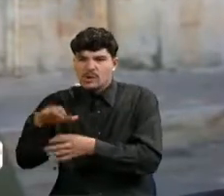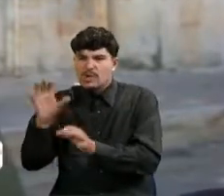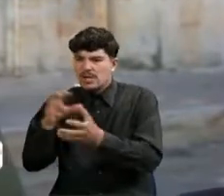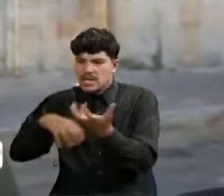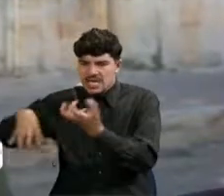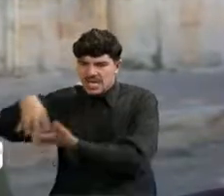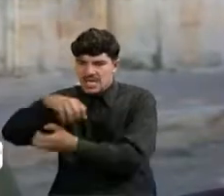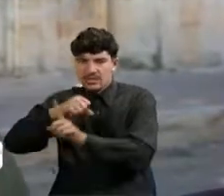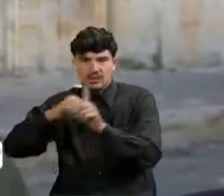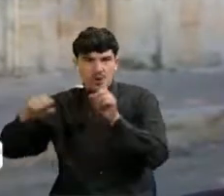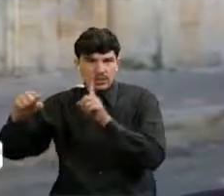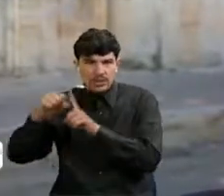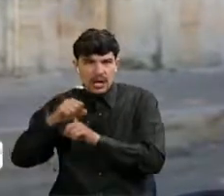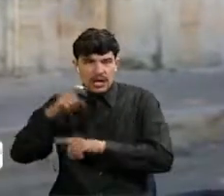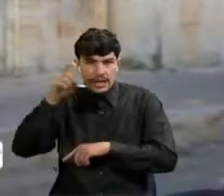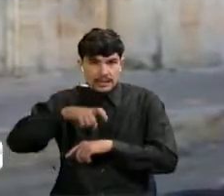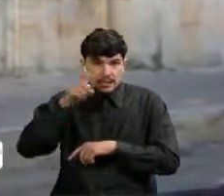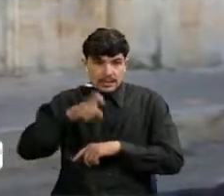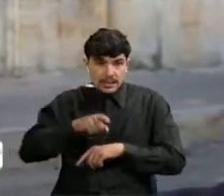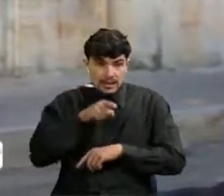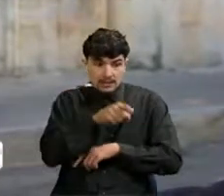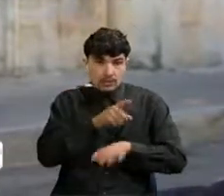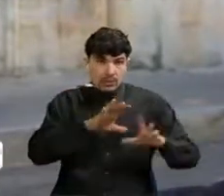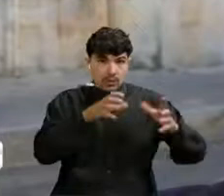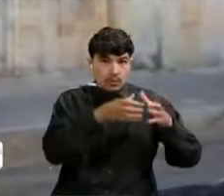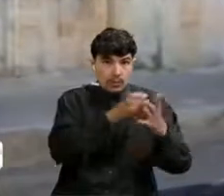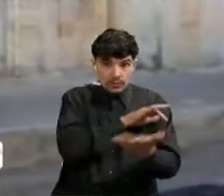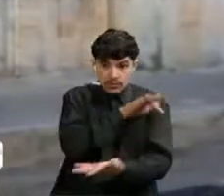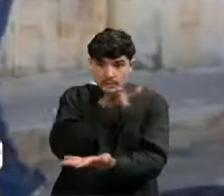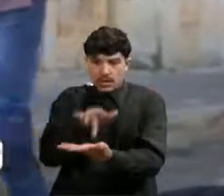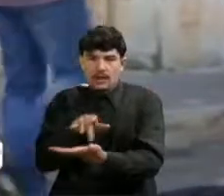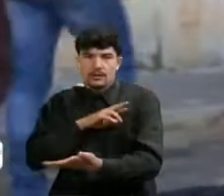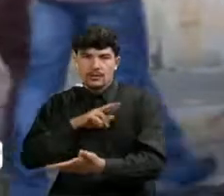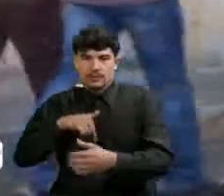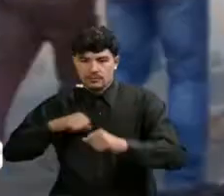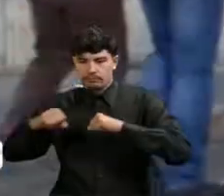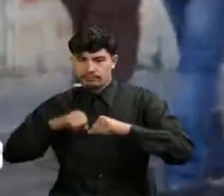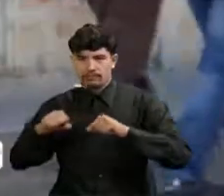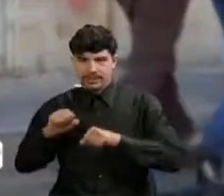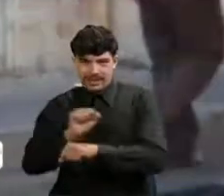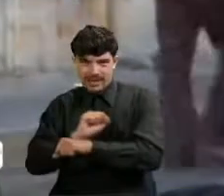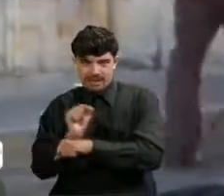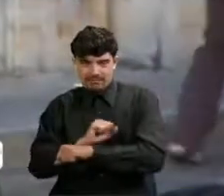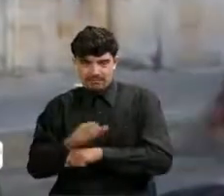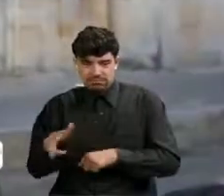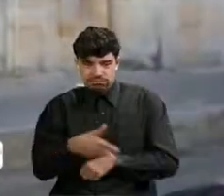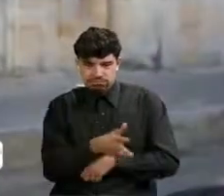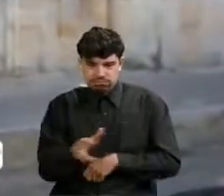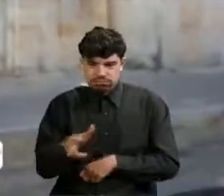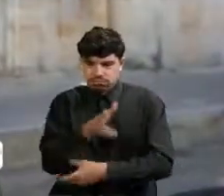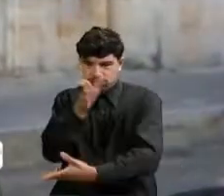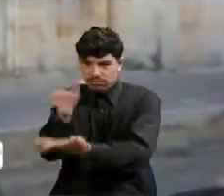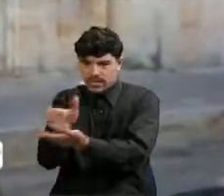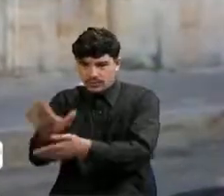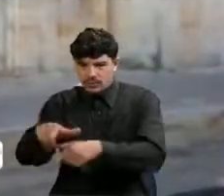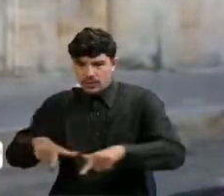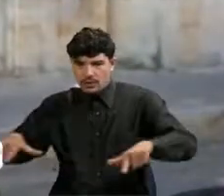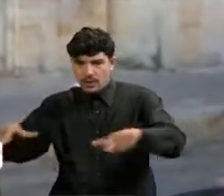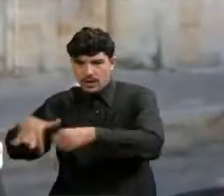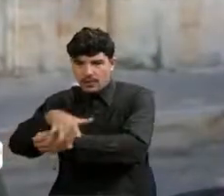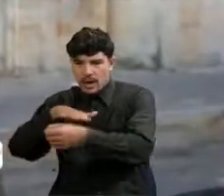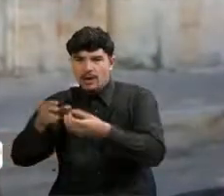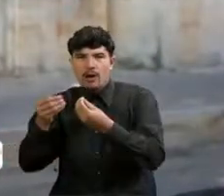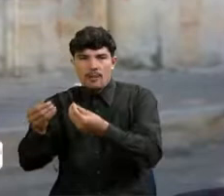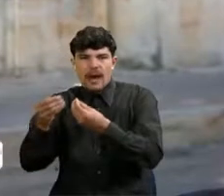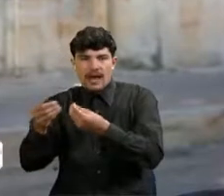digámoslo así que requieren de este tipo de intervención entonces movemos las patrullas - estos equipos tácticos a estos lugares con el fin de